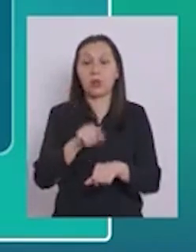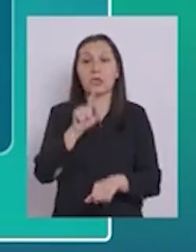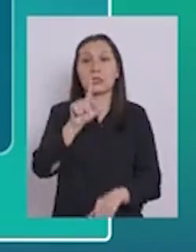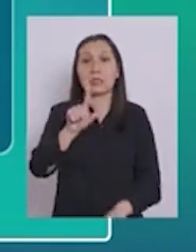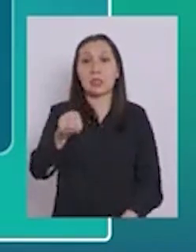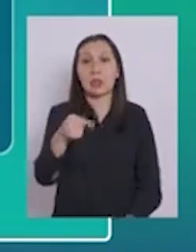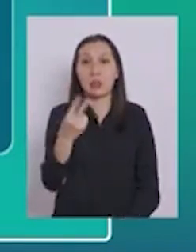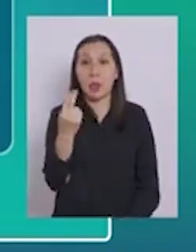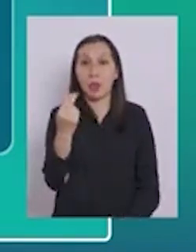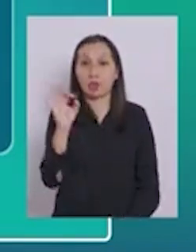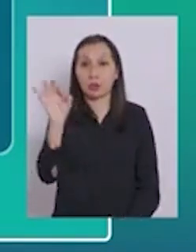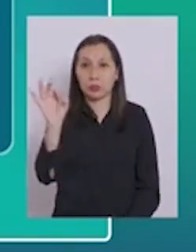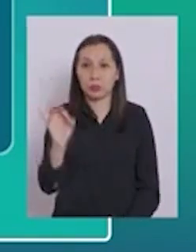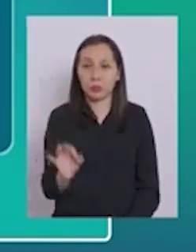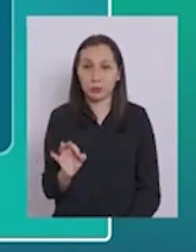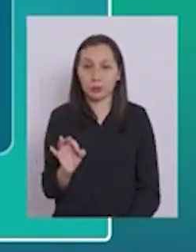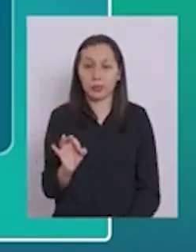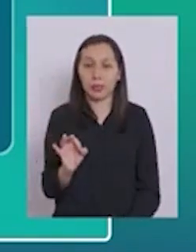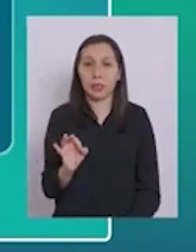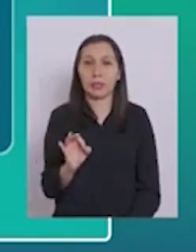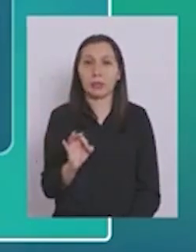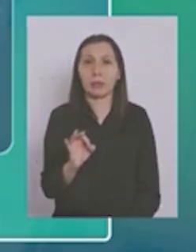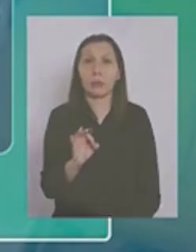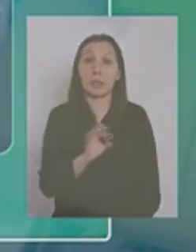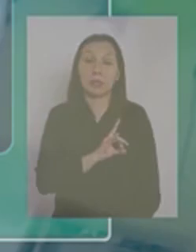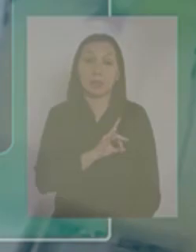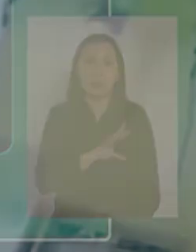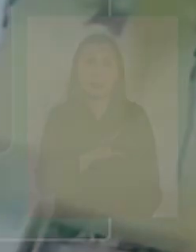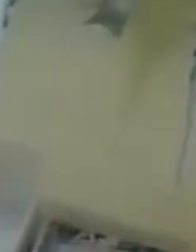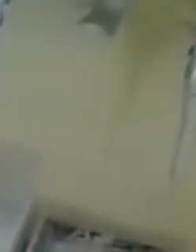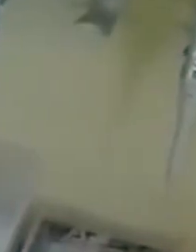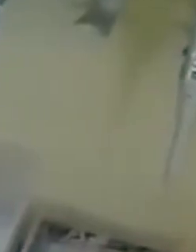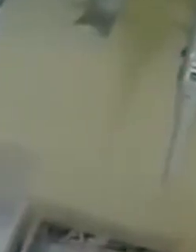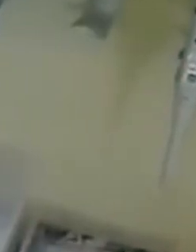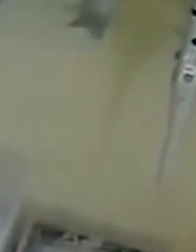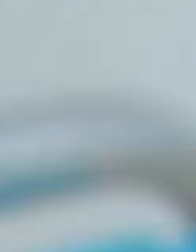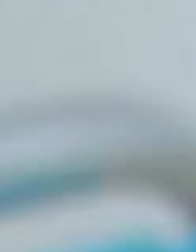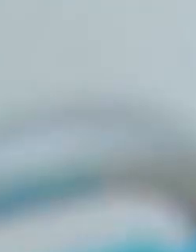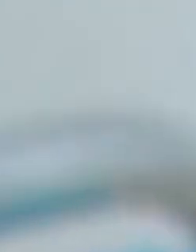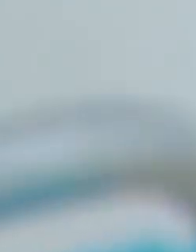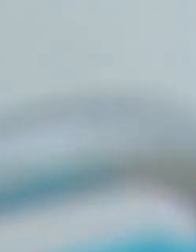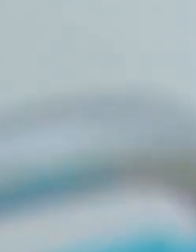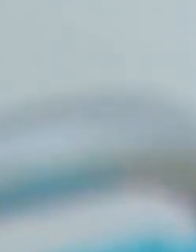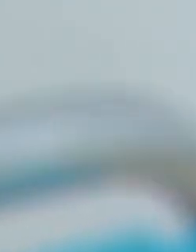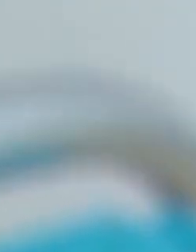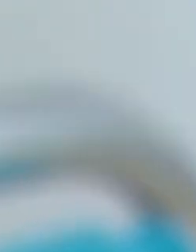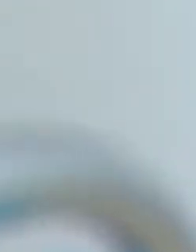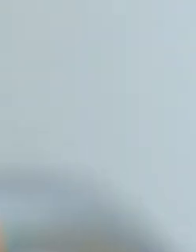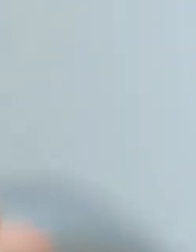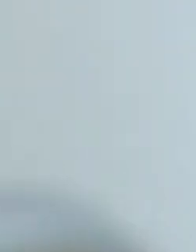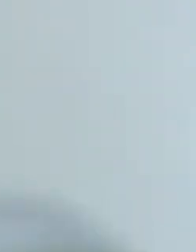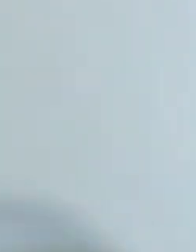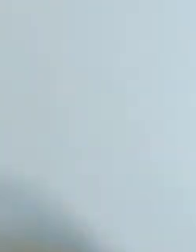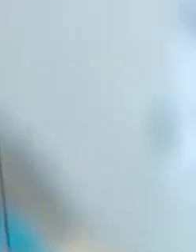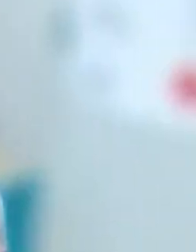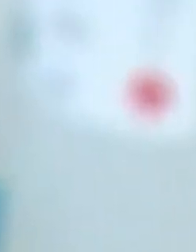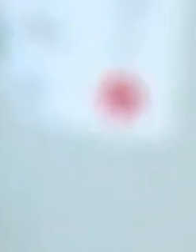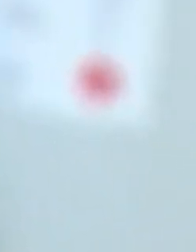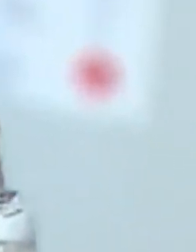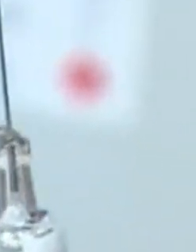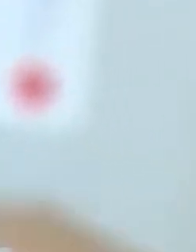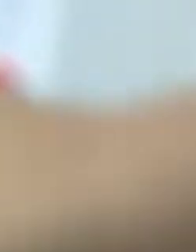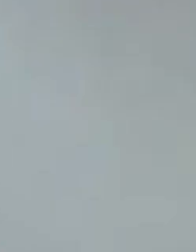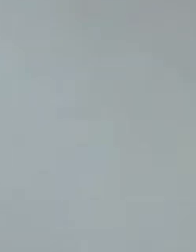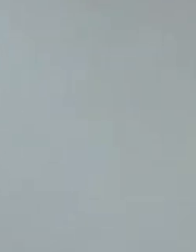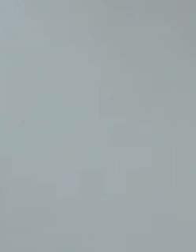es de 7 a 12 por ciento para el país en globo y de 6% en la